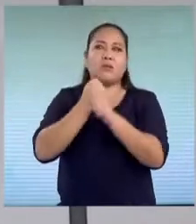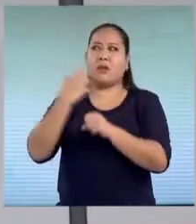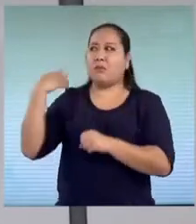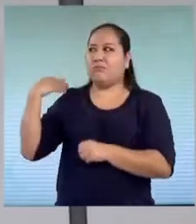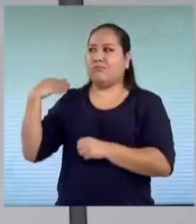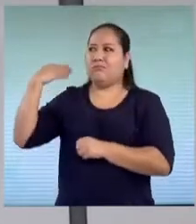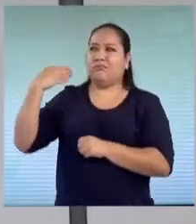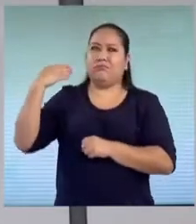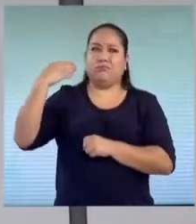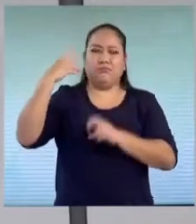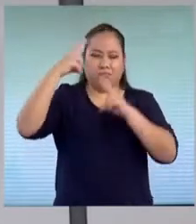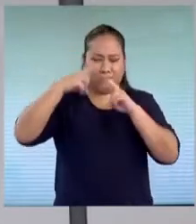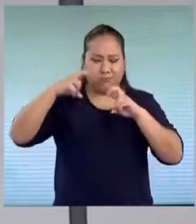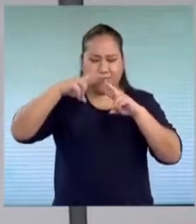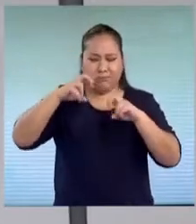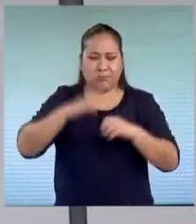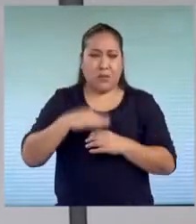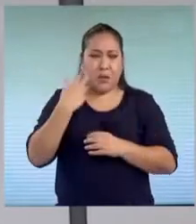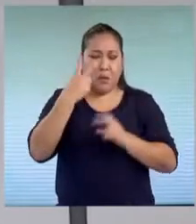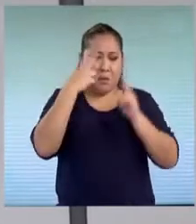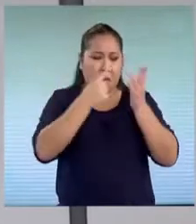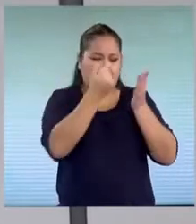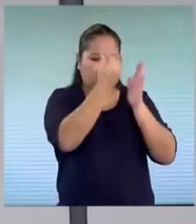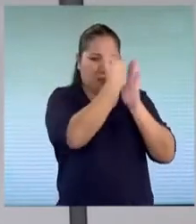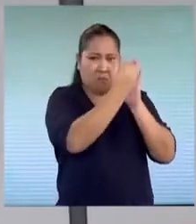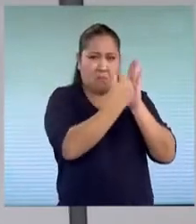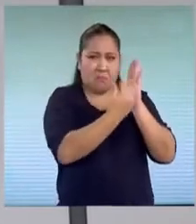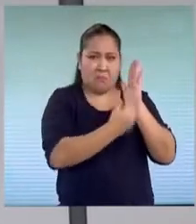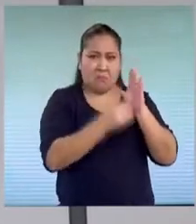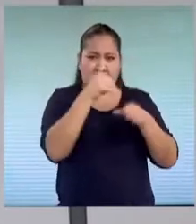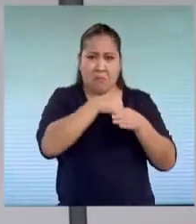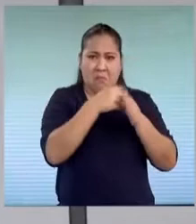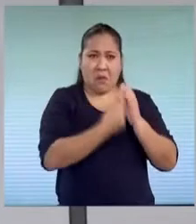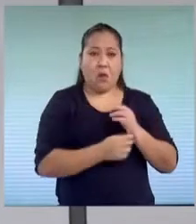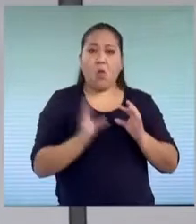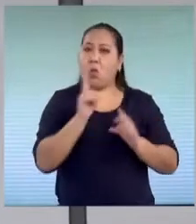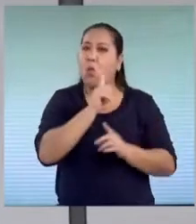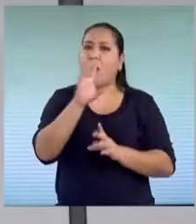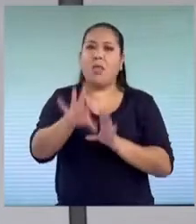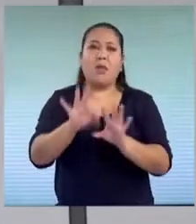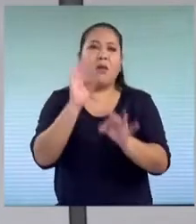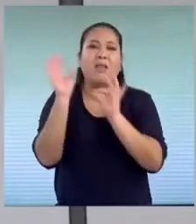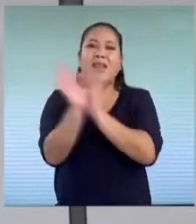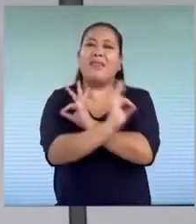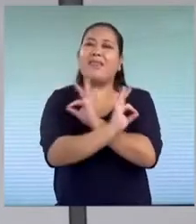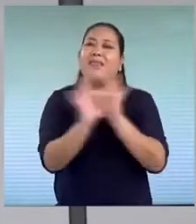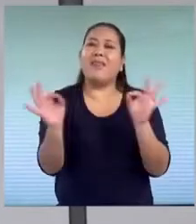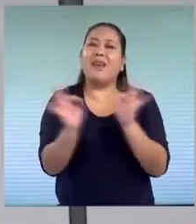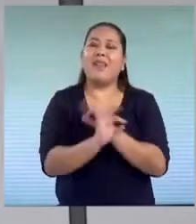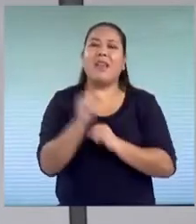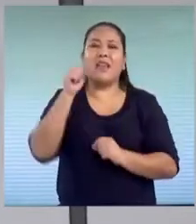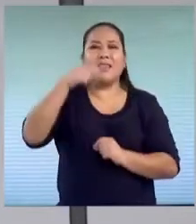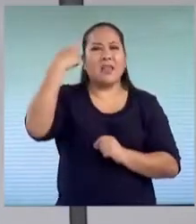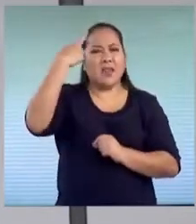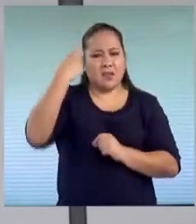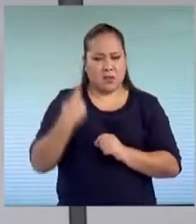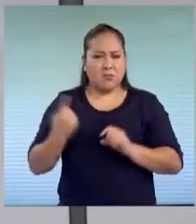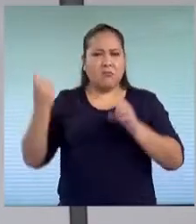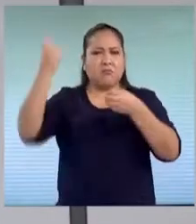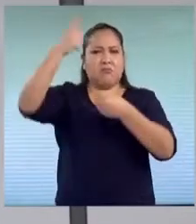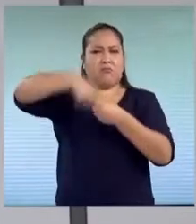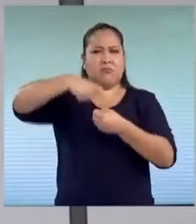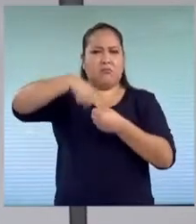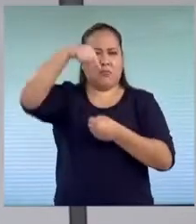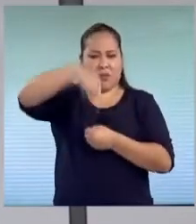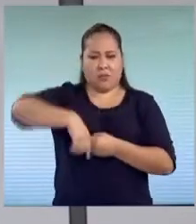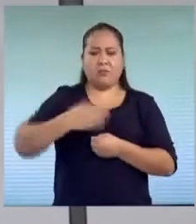Y después de revisar nuestras cuentas, no han encontrado absolutamente nada. Por eso estamos aquí,